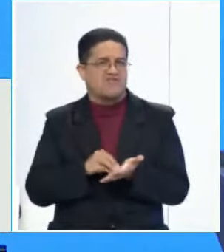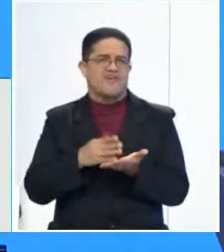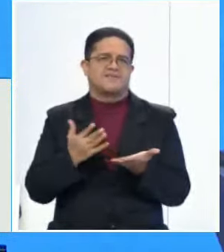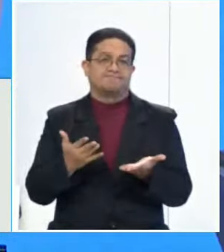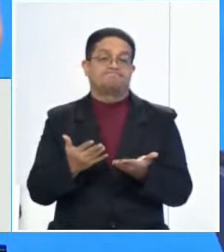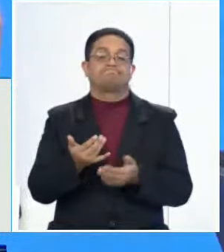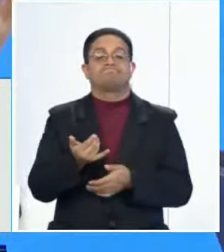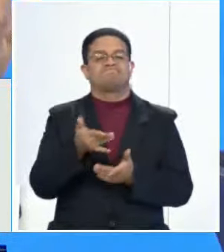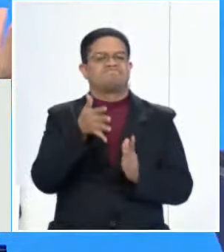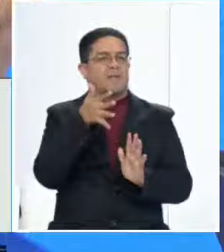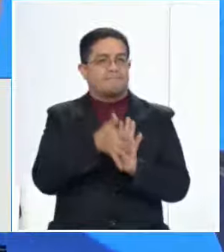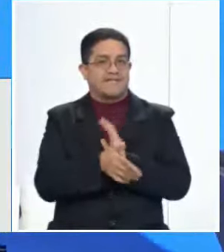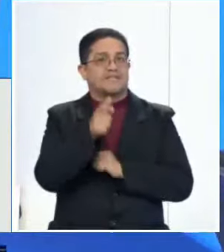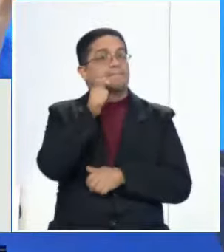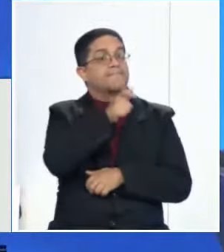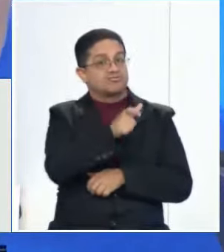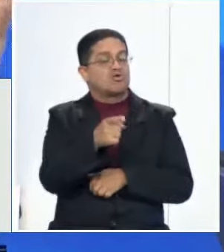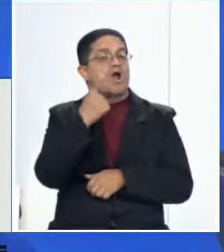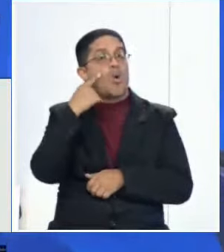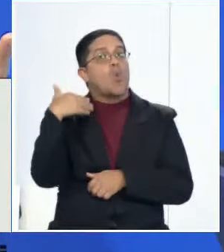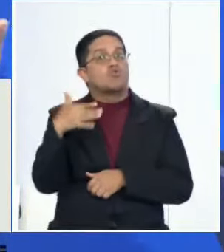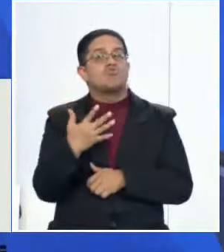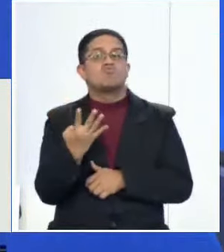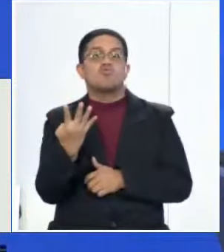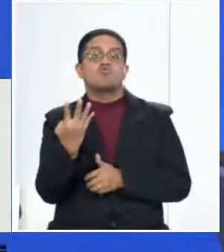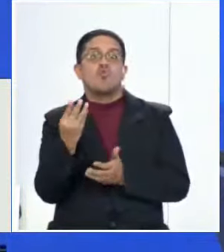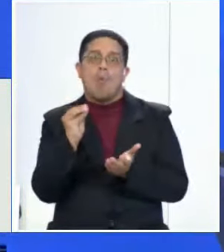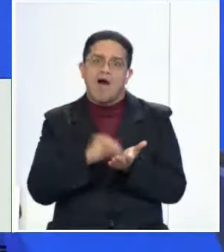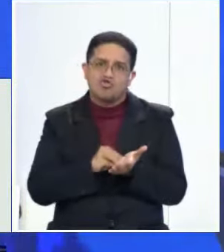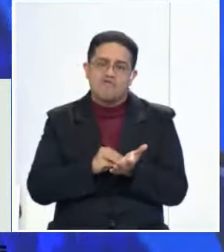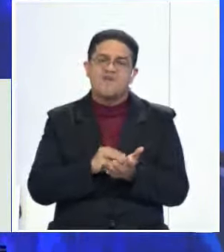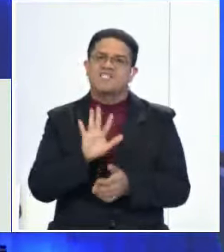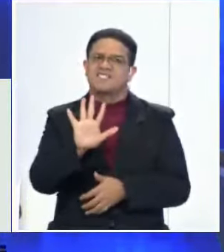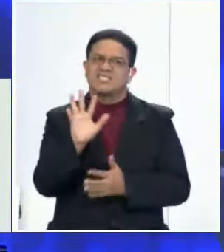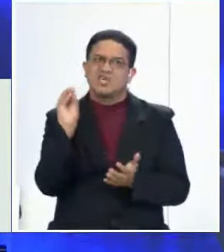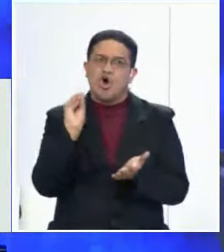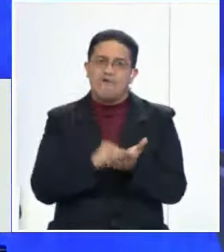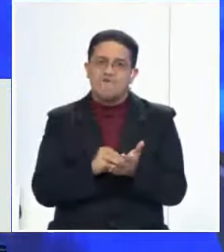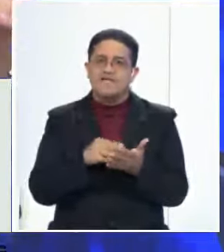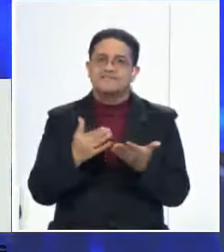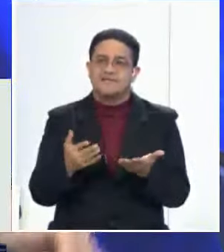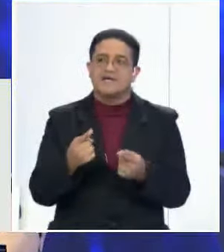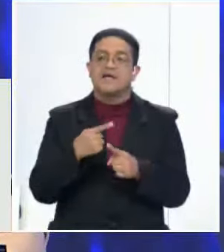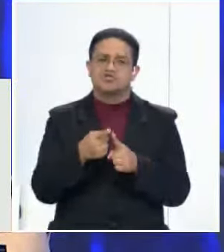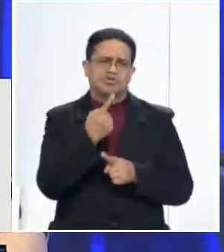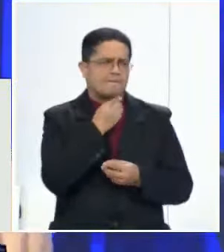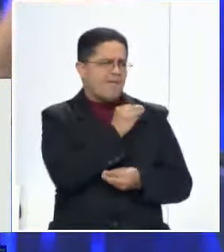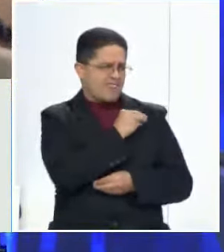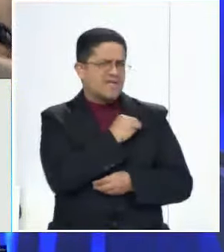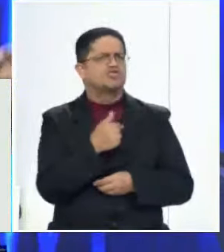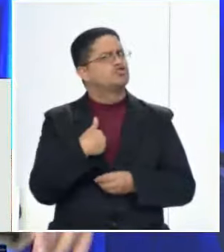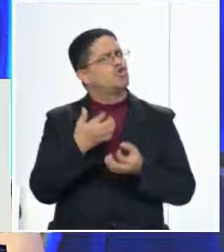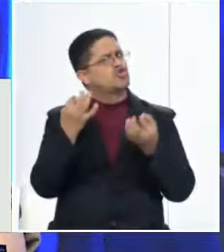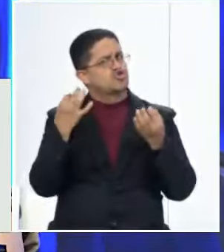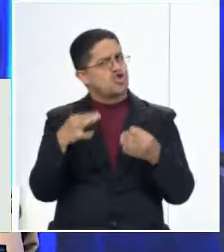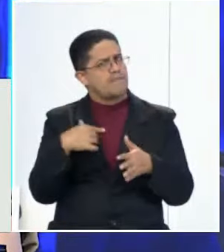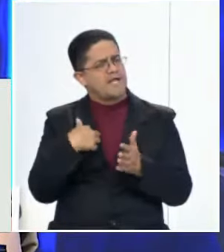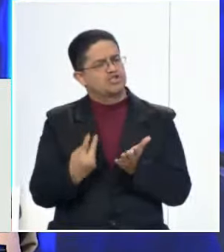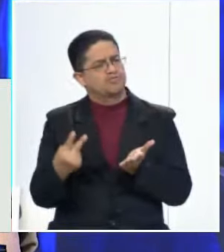que el paciente se acostumbra a levantarse 4 y 5 veces en la noche a orinar. Entonces es cuando me dicen, no, doctora, yo orino normal, yo solamente me